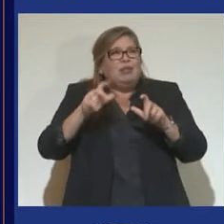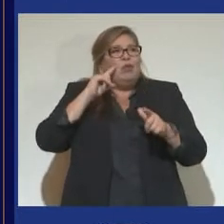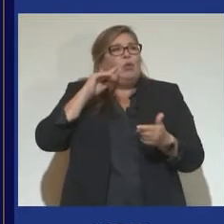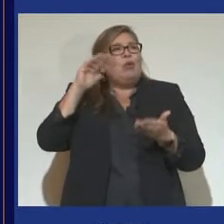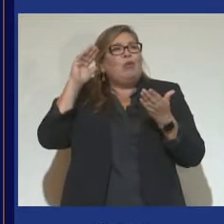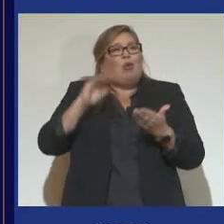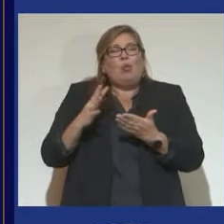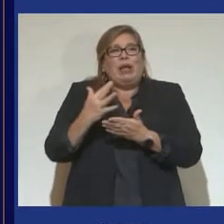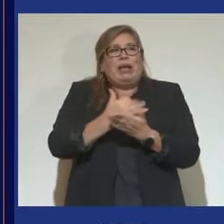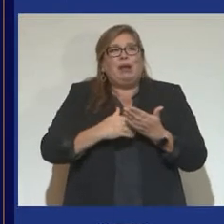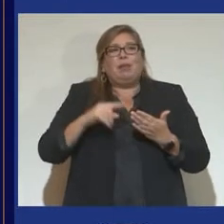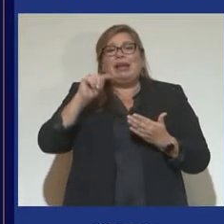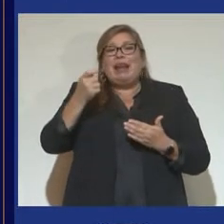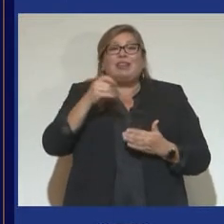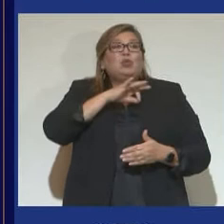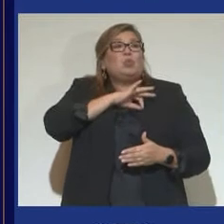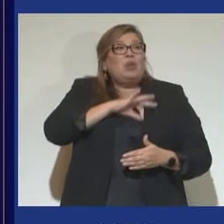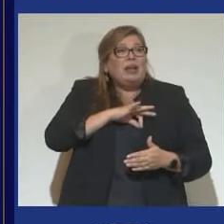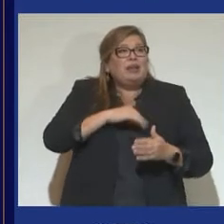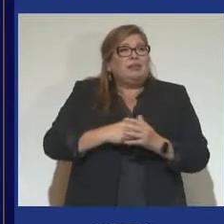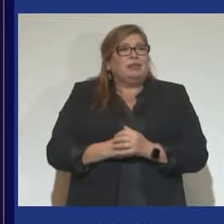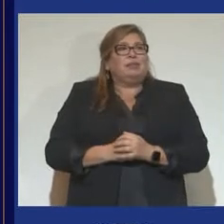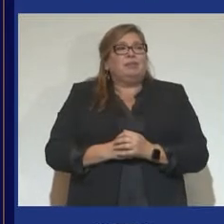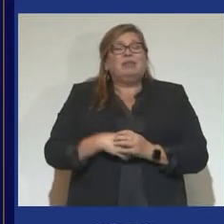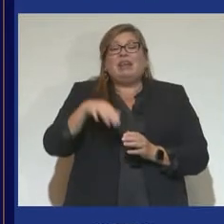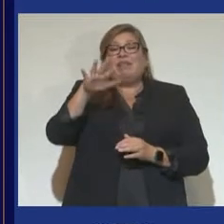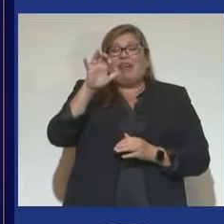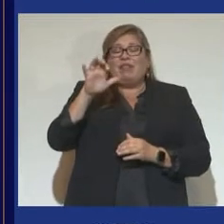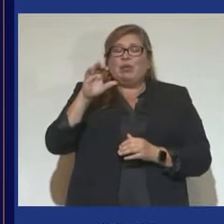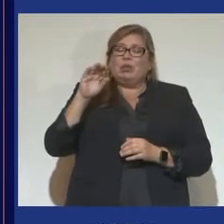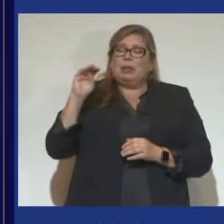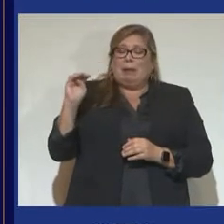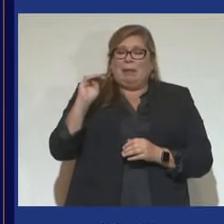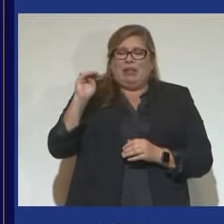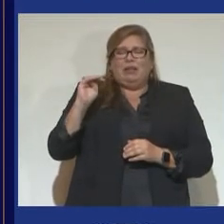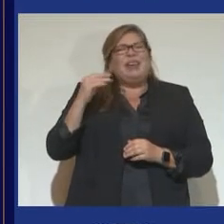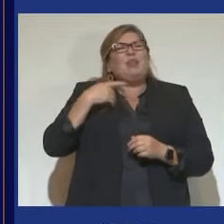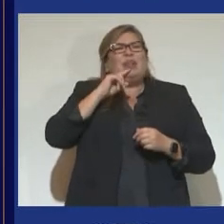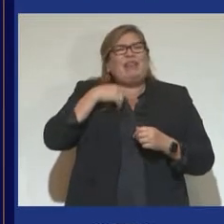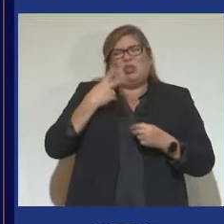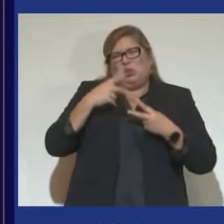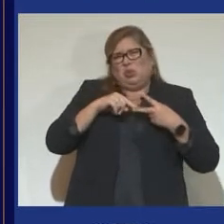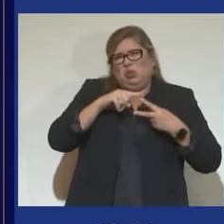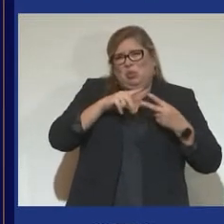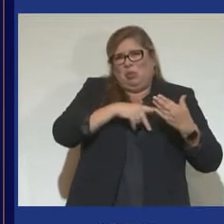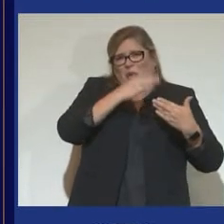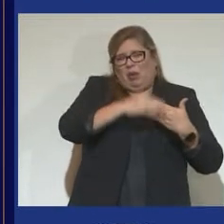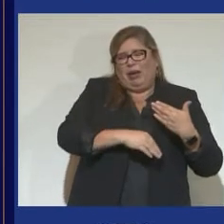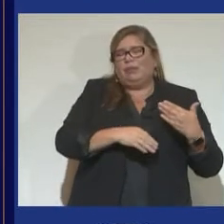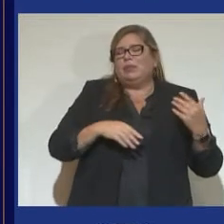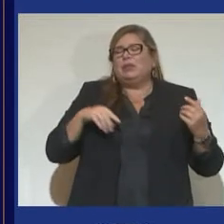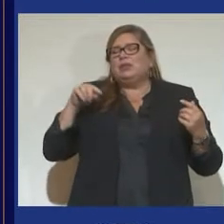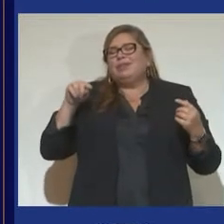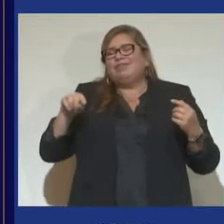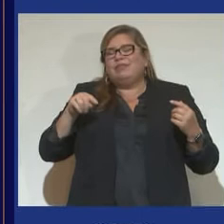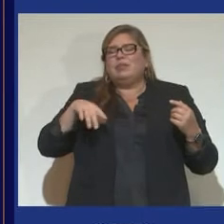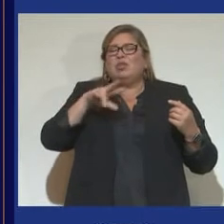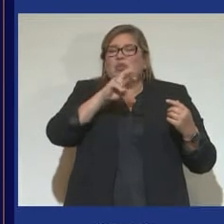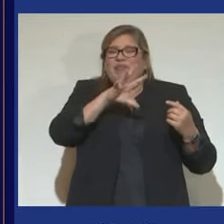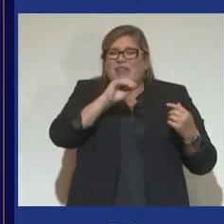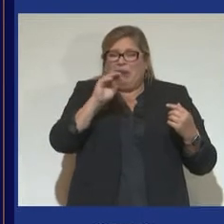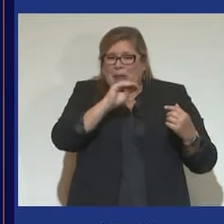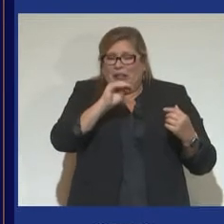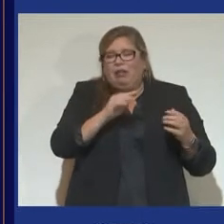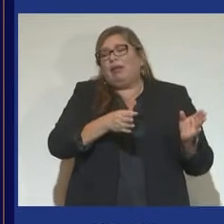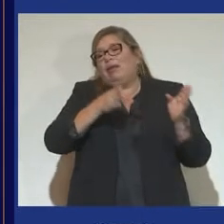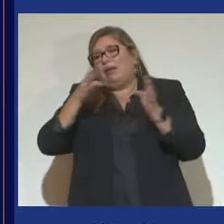para viviendas de bajo los recursos otros 500 millones hay dos programas uno es de de